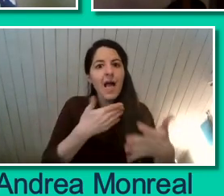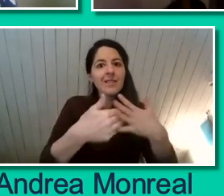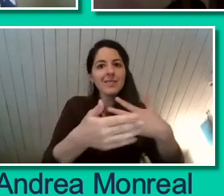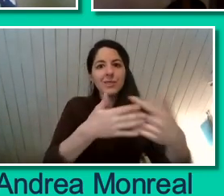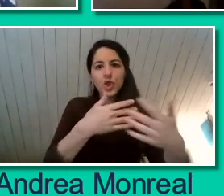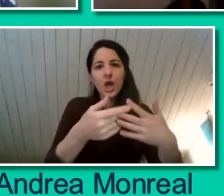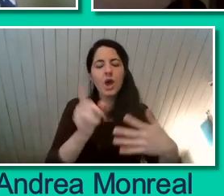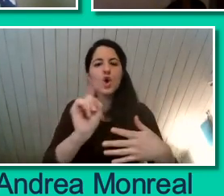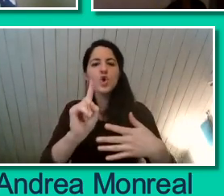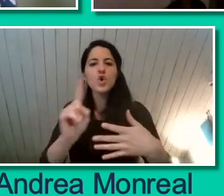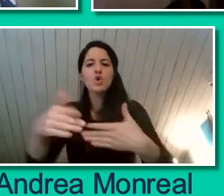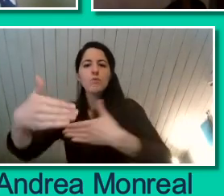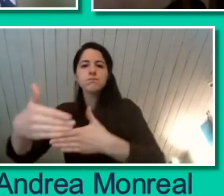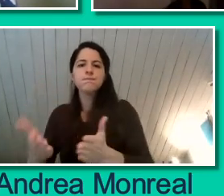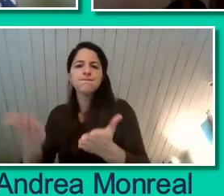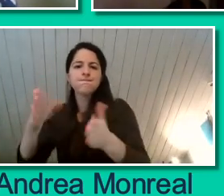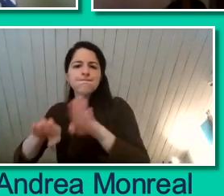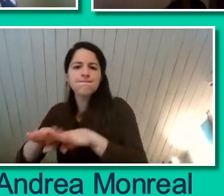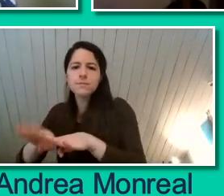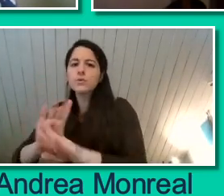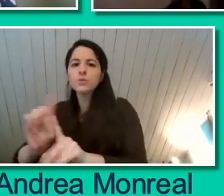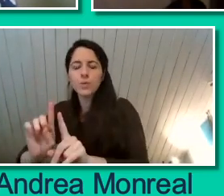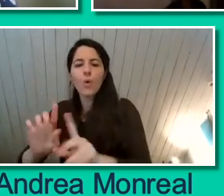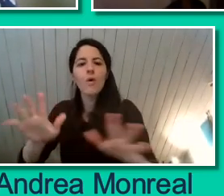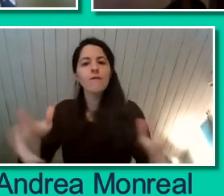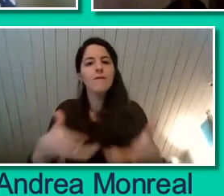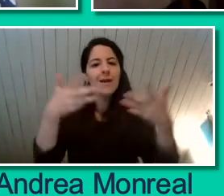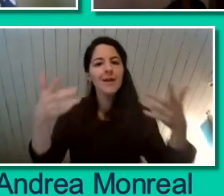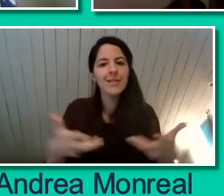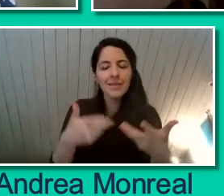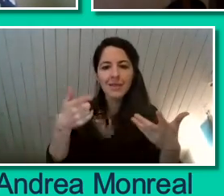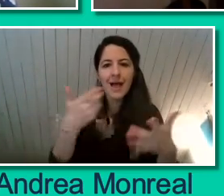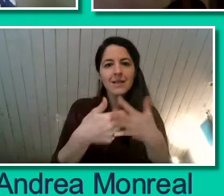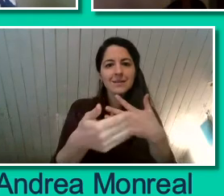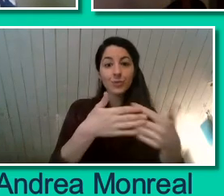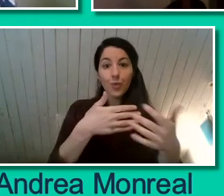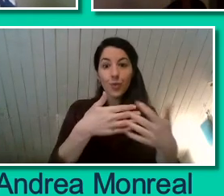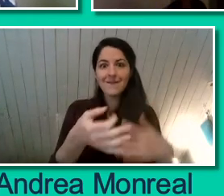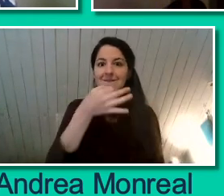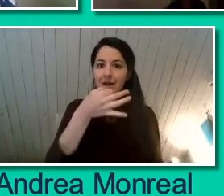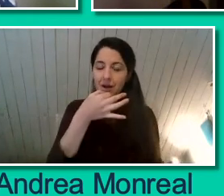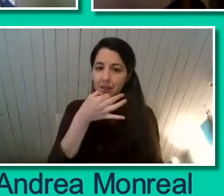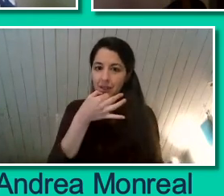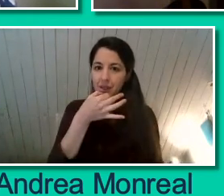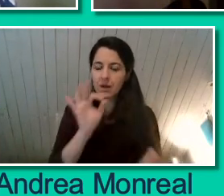estilo, sino vegetales frescos, vegetales verdes, principalmente brócoli.